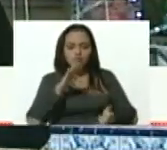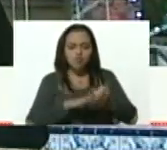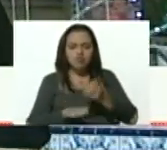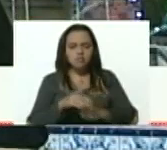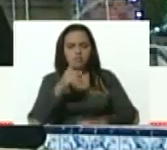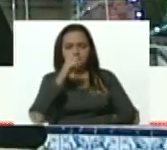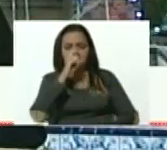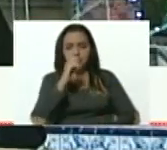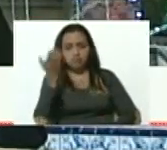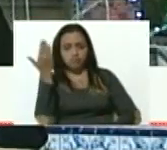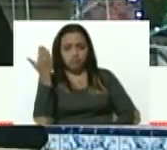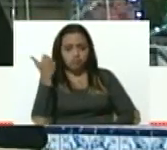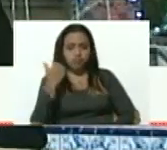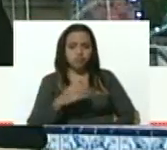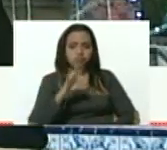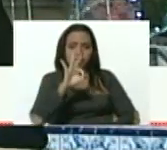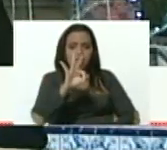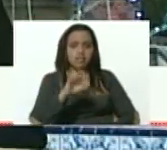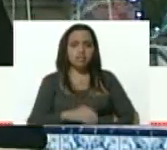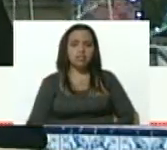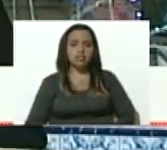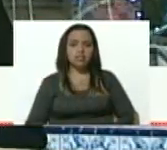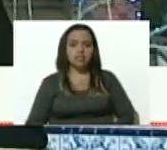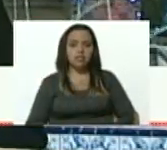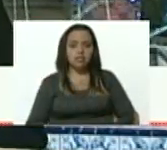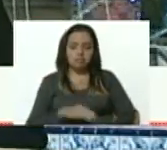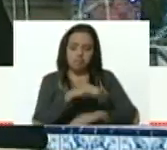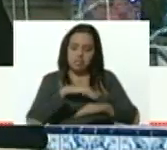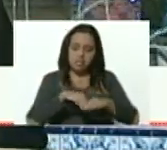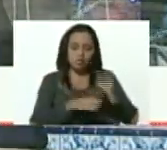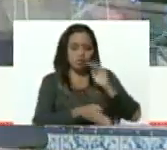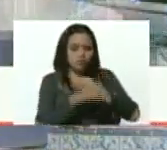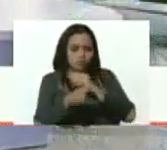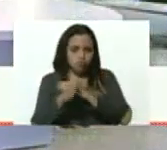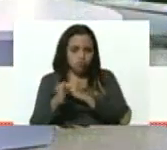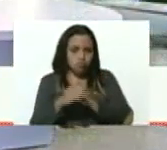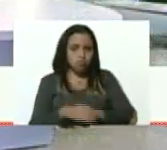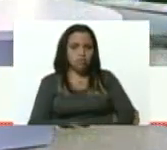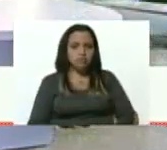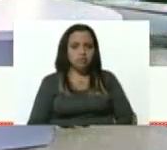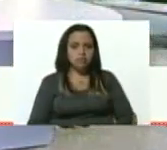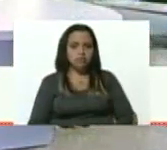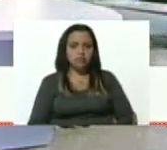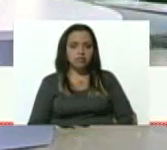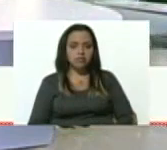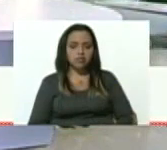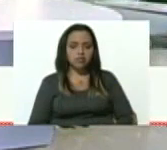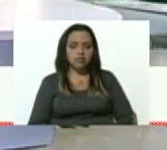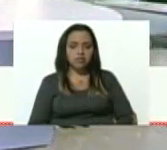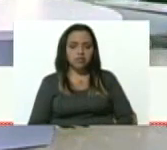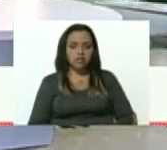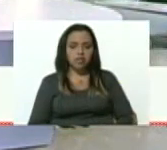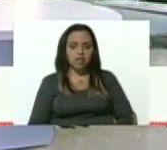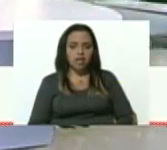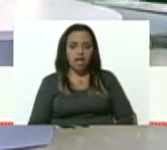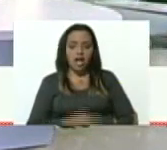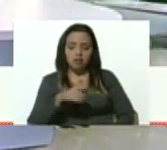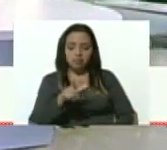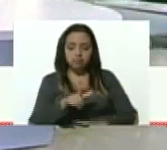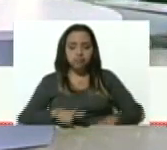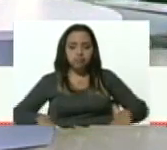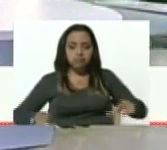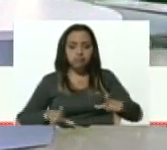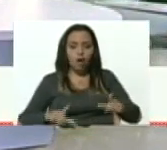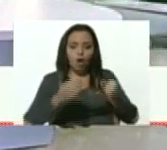3 años, nuestro ministro ha ido a la cumbre de hábitat y vivienda de Naciones